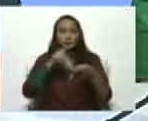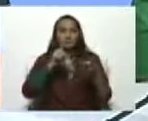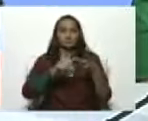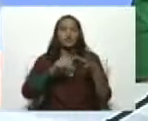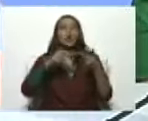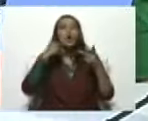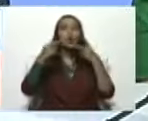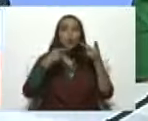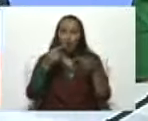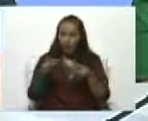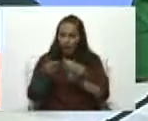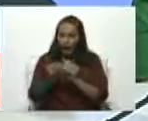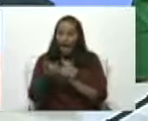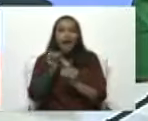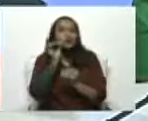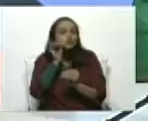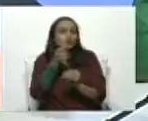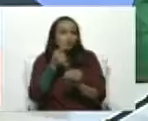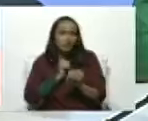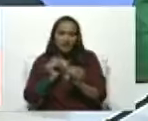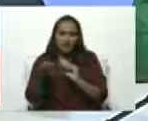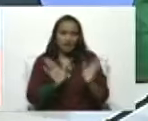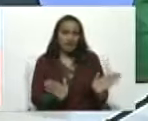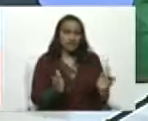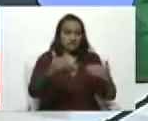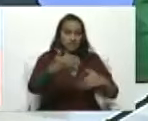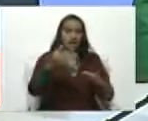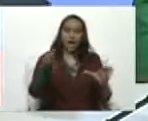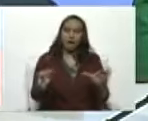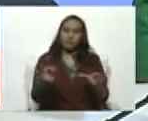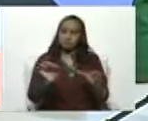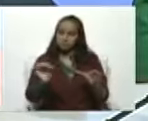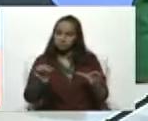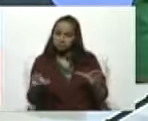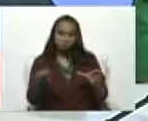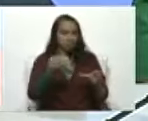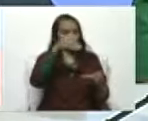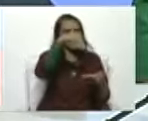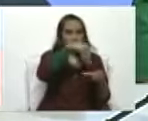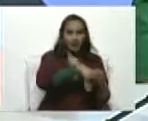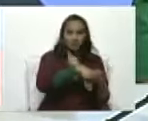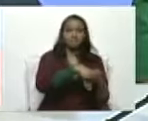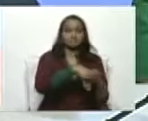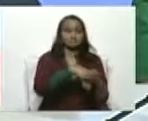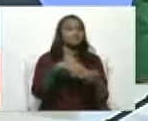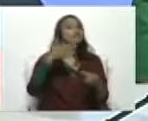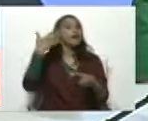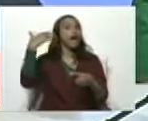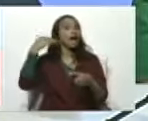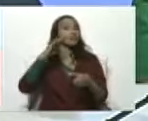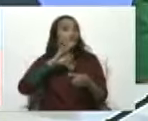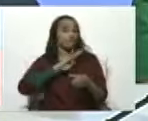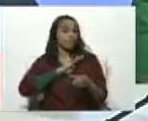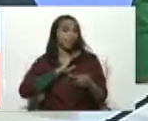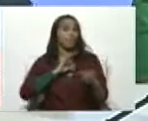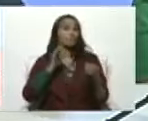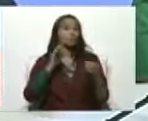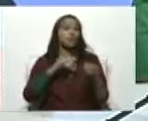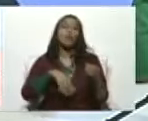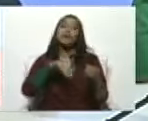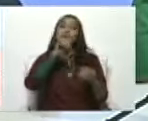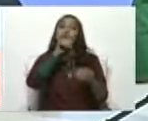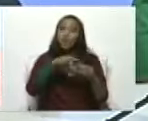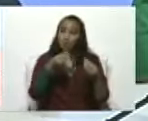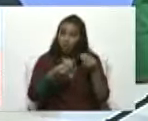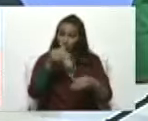agarraba eso y lo metía en una caja. Eso es bueno cuando usted está haciendo una votación y hay 5 nada